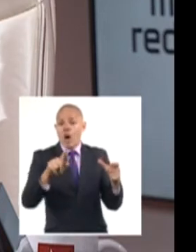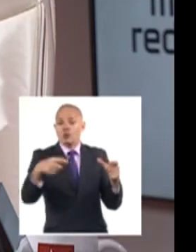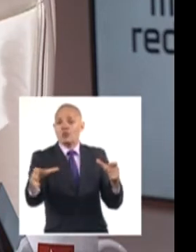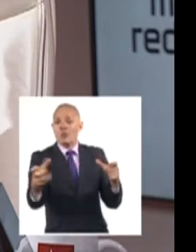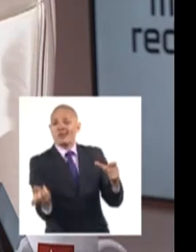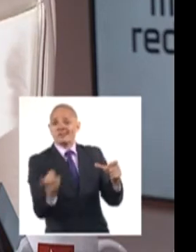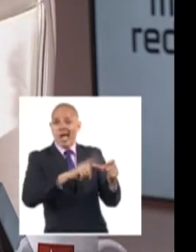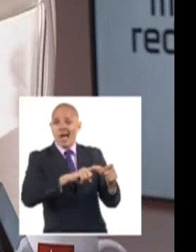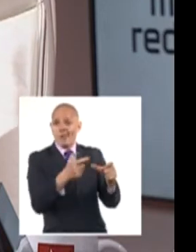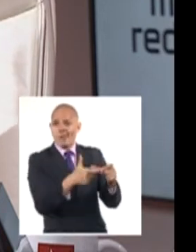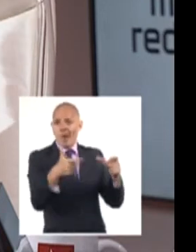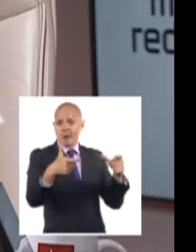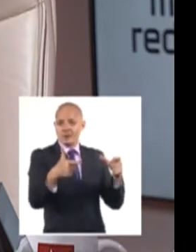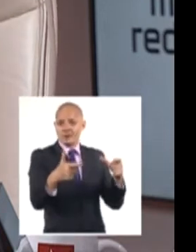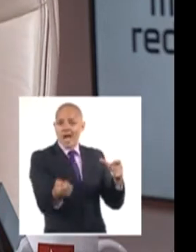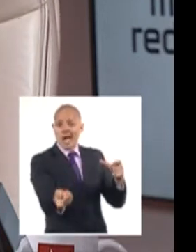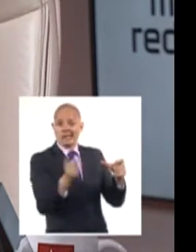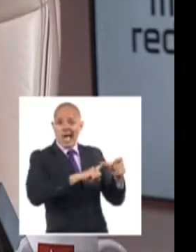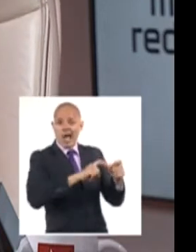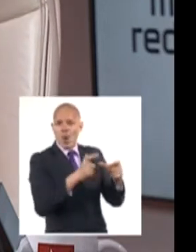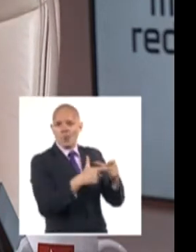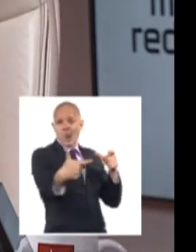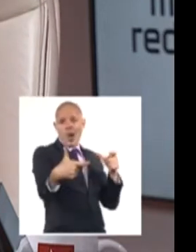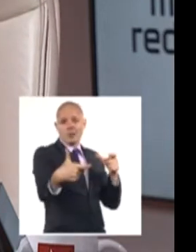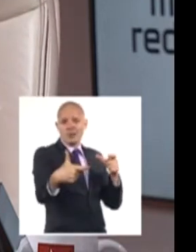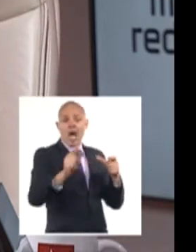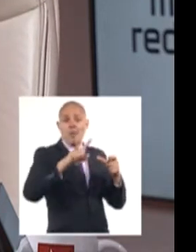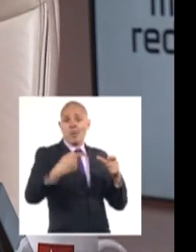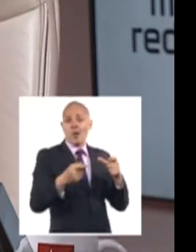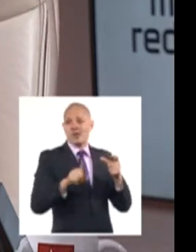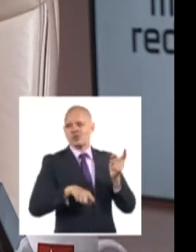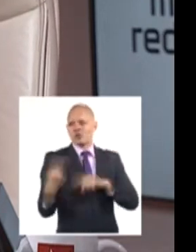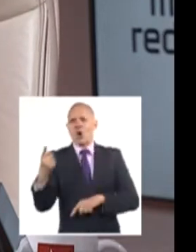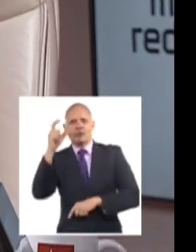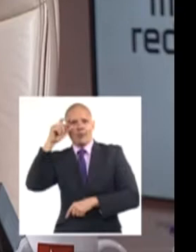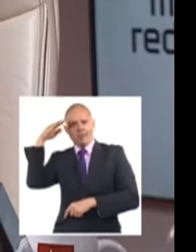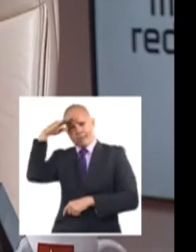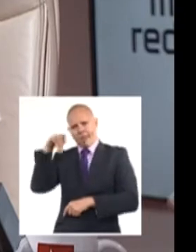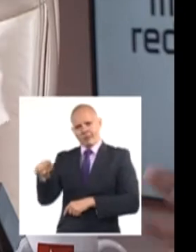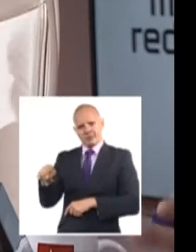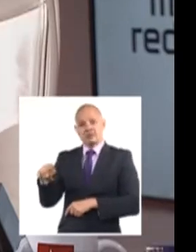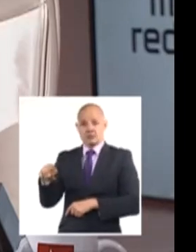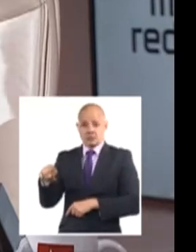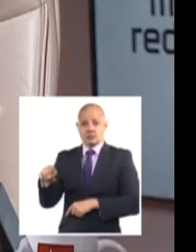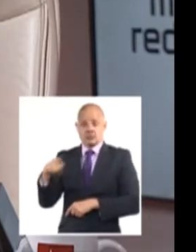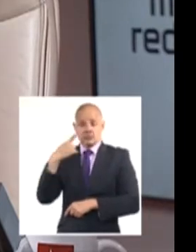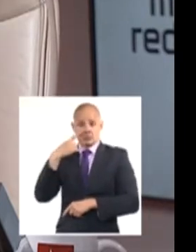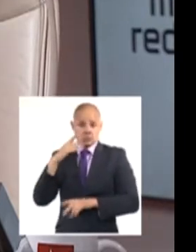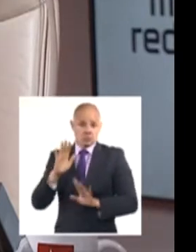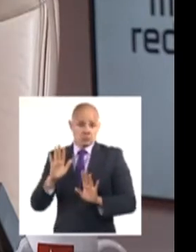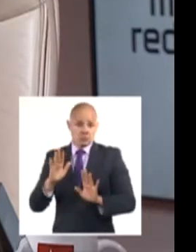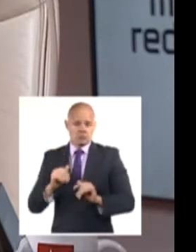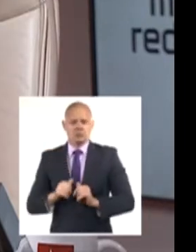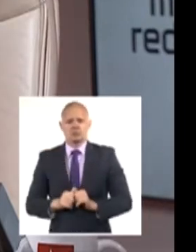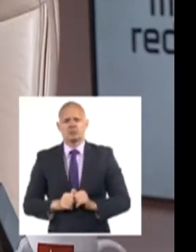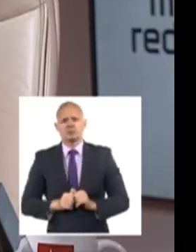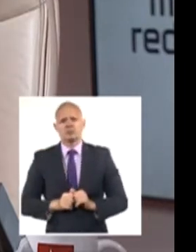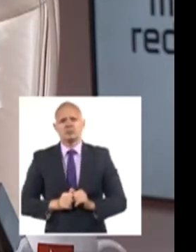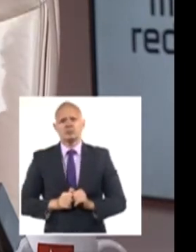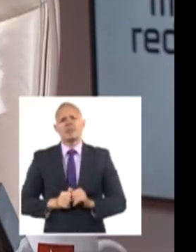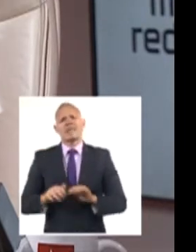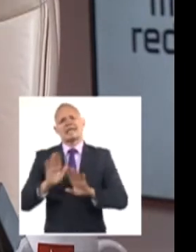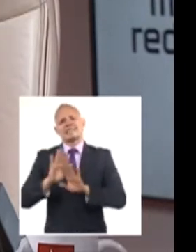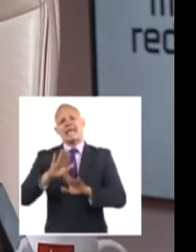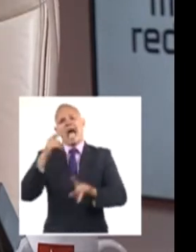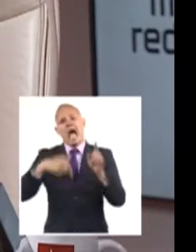que realmente votaron por y que realmente como dijo el reportaje han emitido un voto de castigo contra el conservadurismo